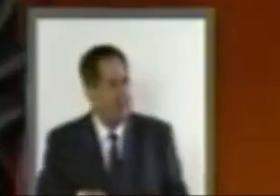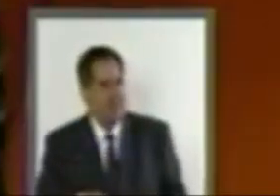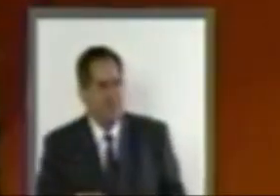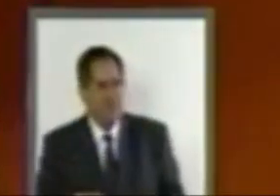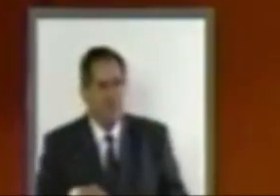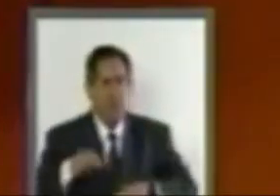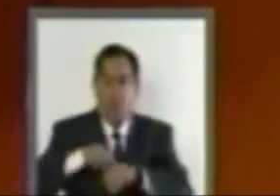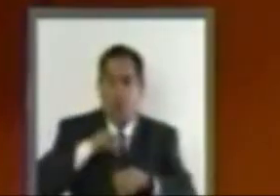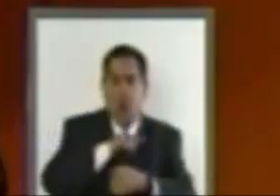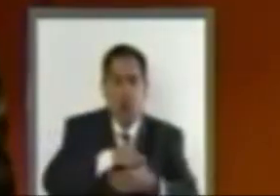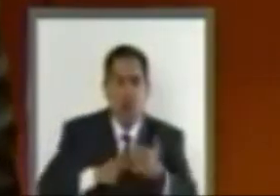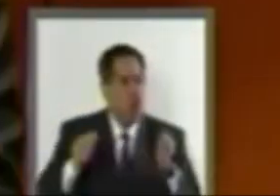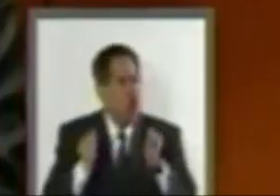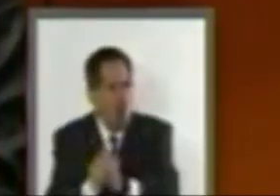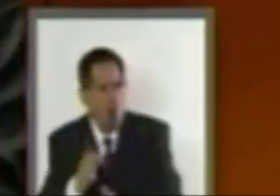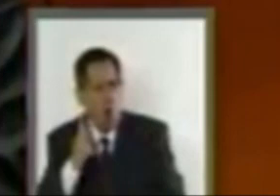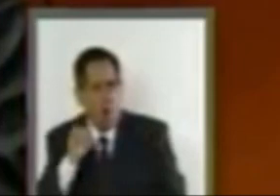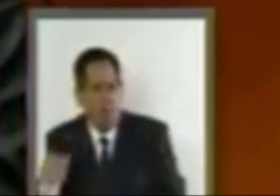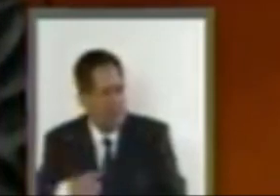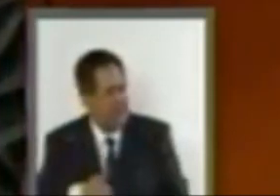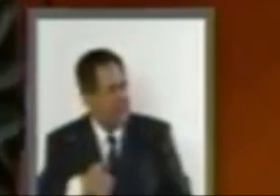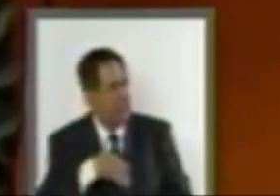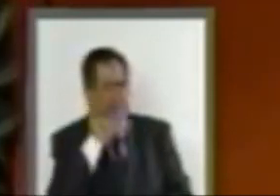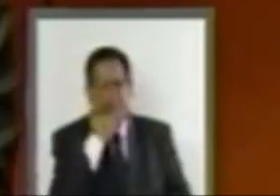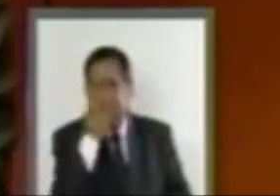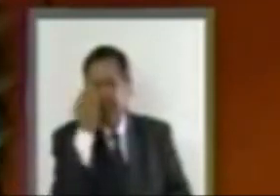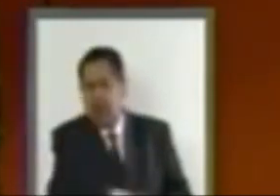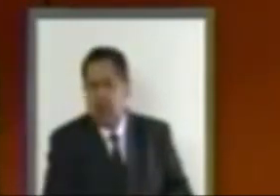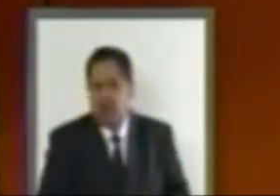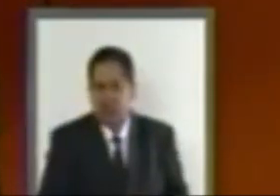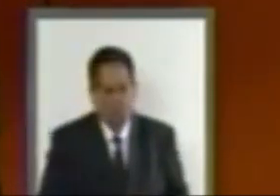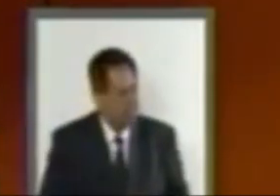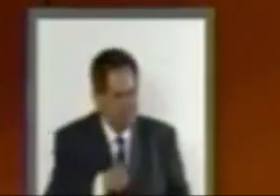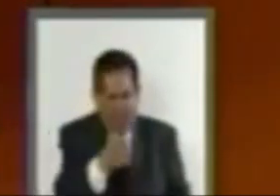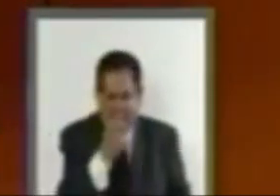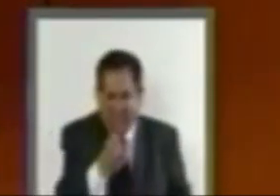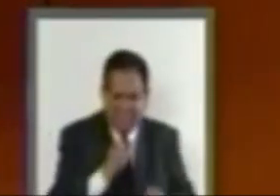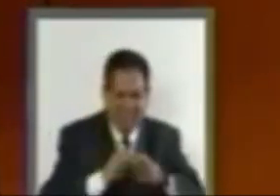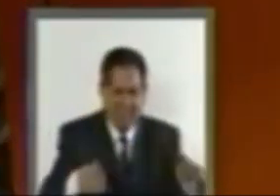actores políticos se está utilizando esto. Yo lo que te diría es que